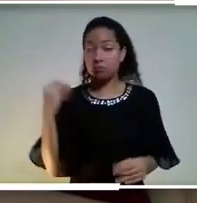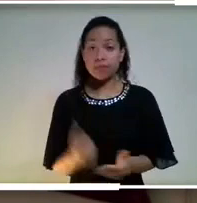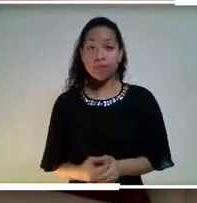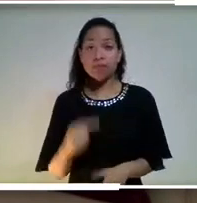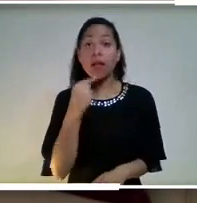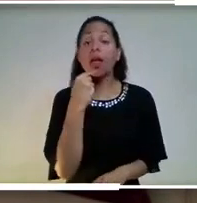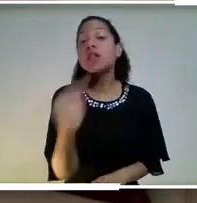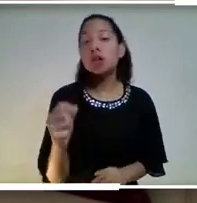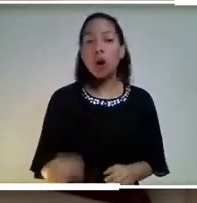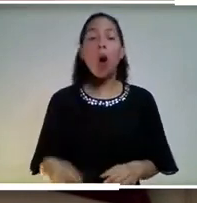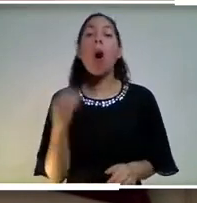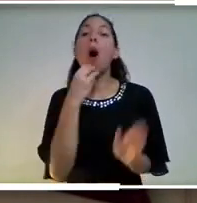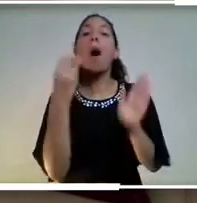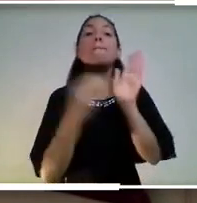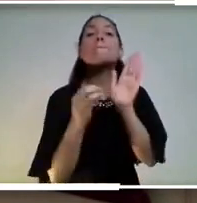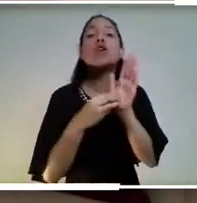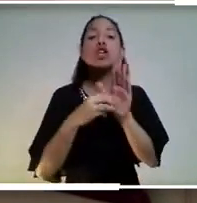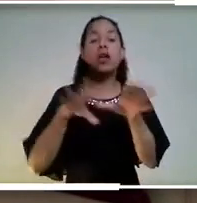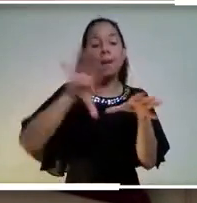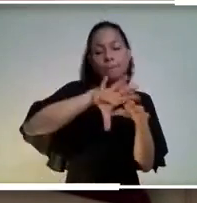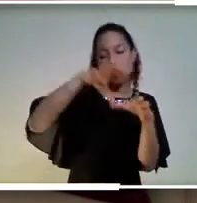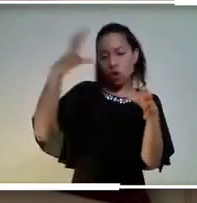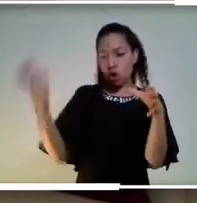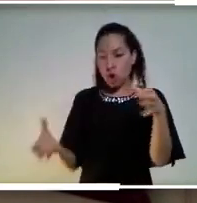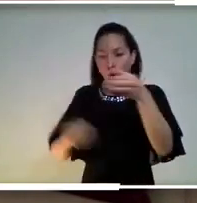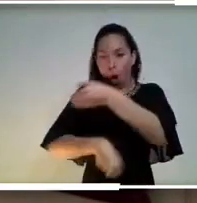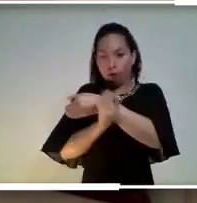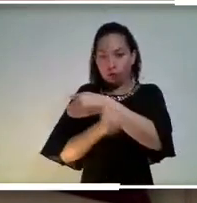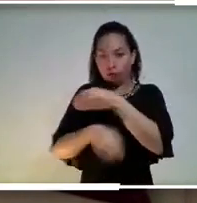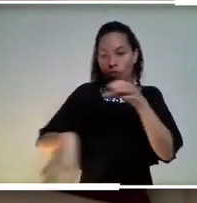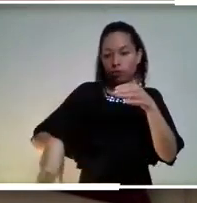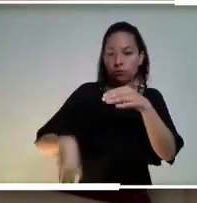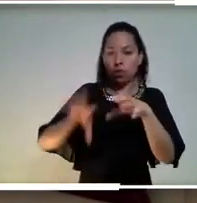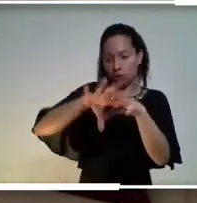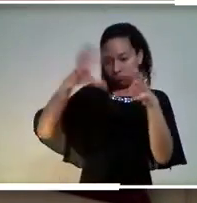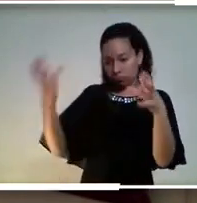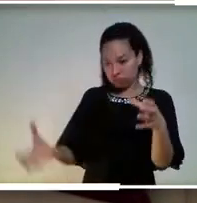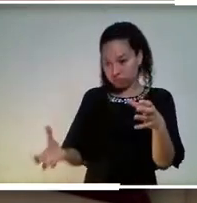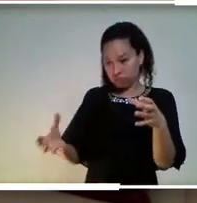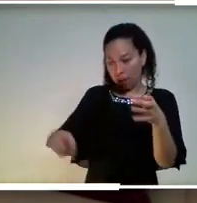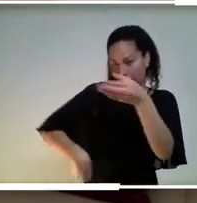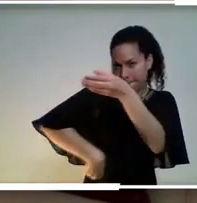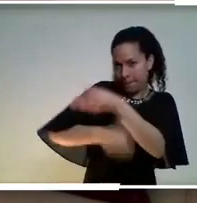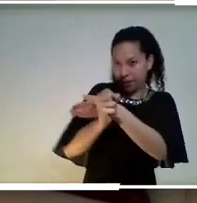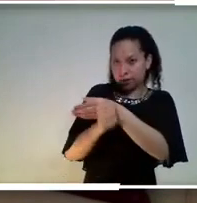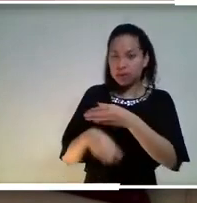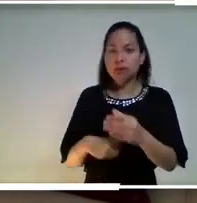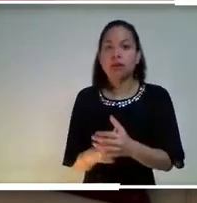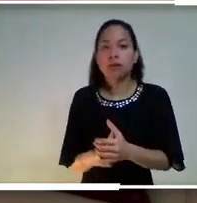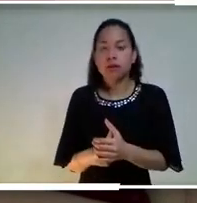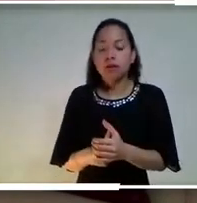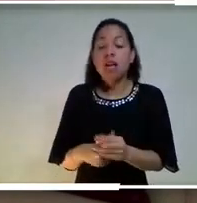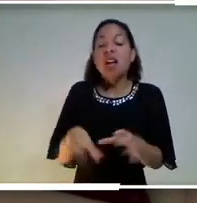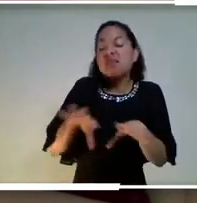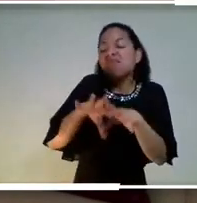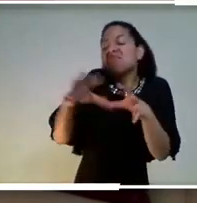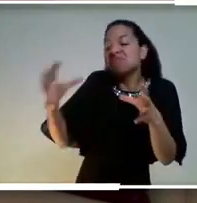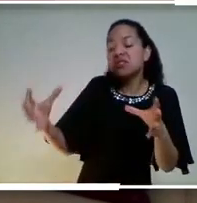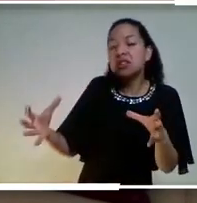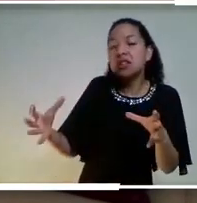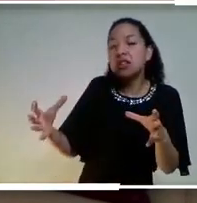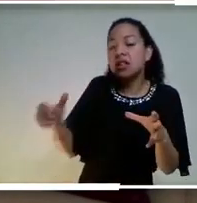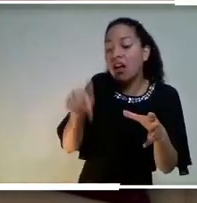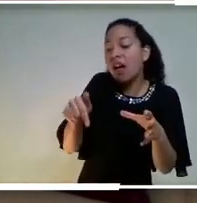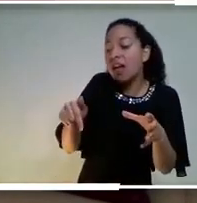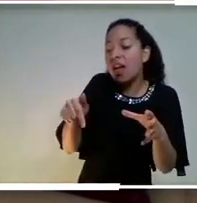mucho el fútbol si hacemos el estadio el campín o bueno vamos un poquito más allá el estadio deportivo cali hay 40.000 almas